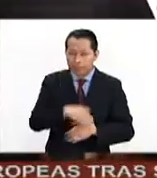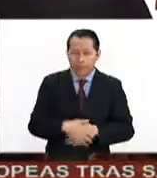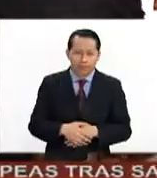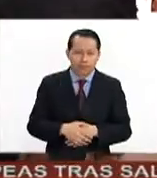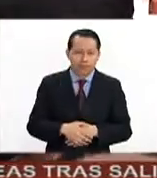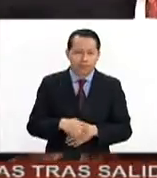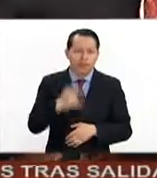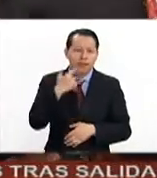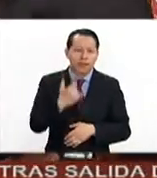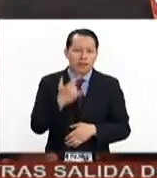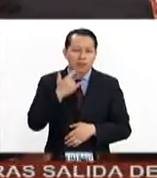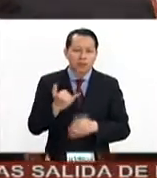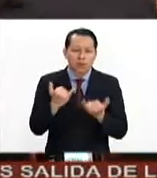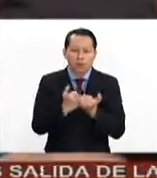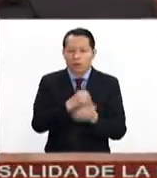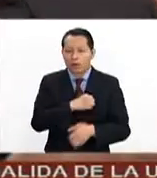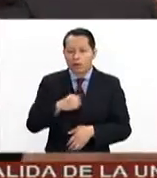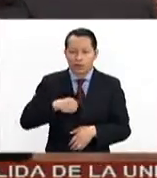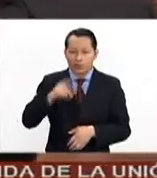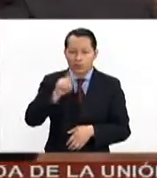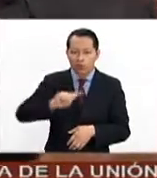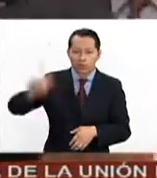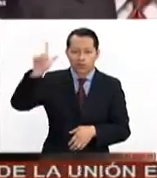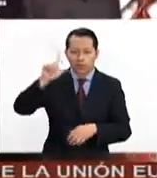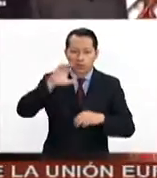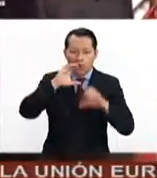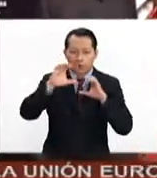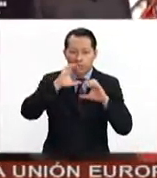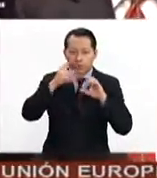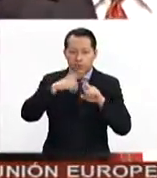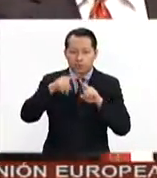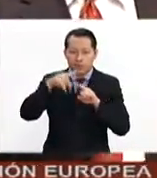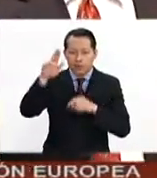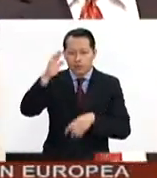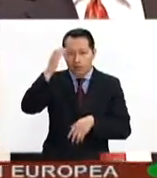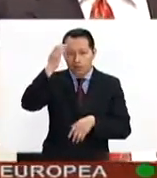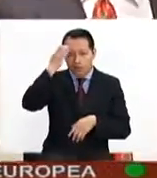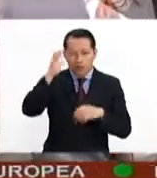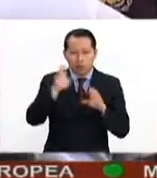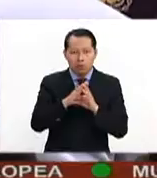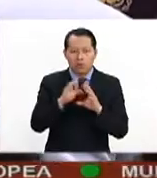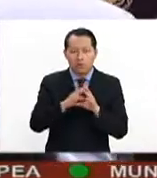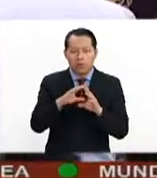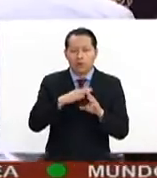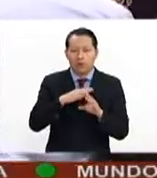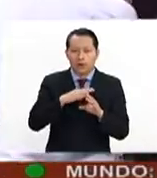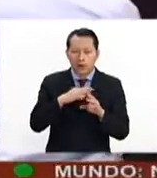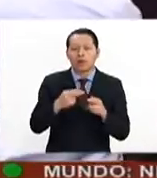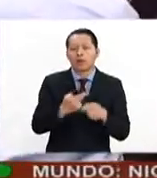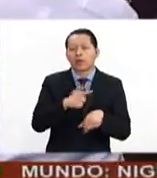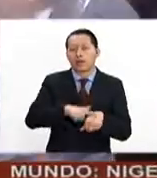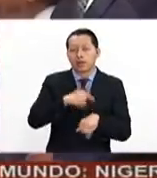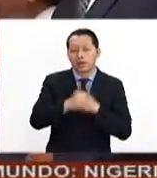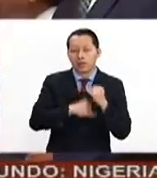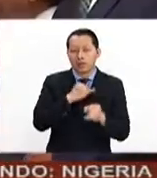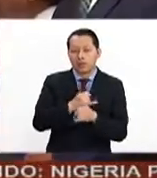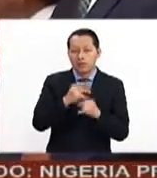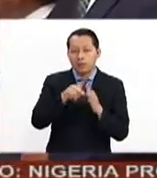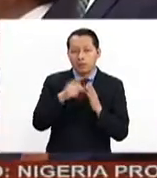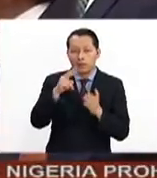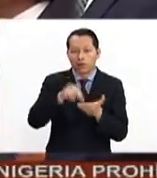El esfuerzo y compromiso de profesionales de la comunicación fue reconocido con el Certamen Nacional e Internacional de